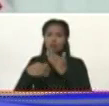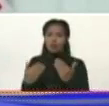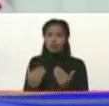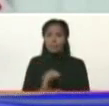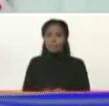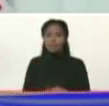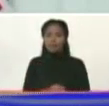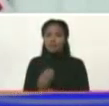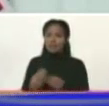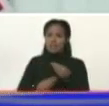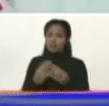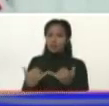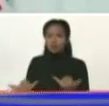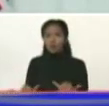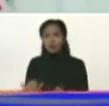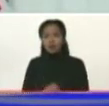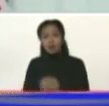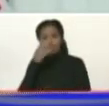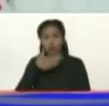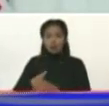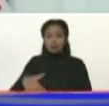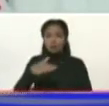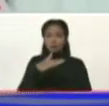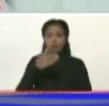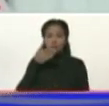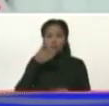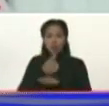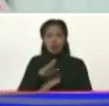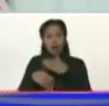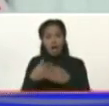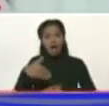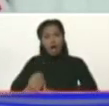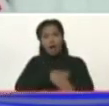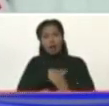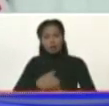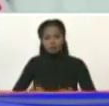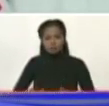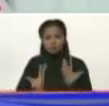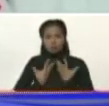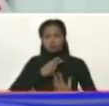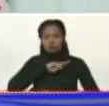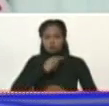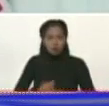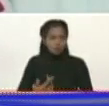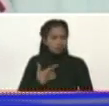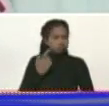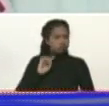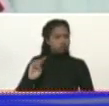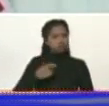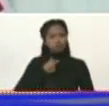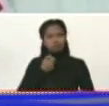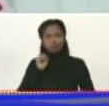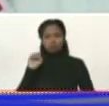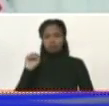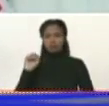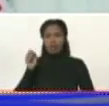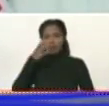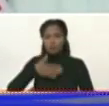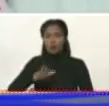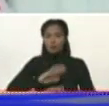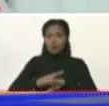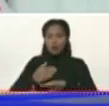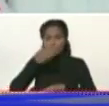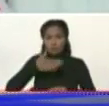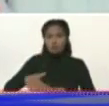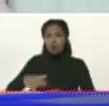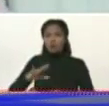qué provocó eso? Que el pueblo saliera más a la calle enardecido. Indignación en el pueblo. Porque el pueblo de Bolivia no